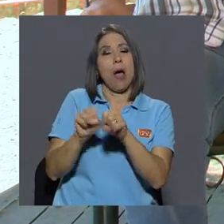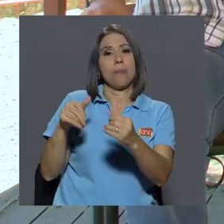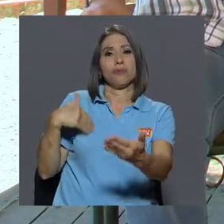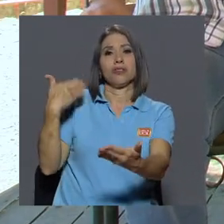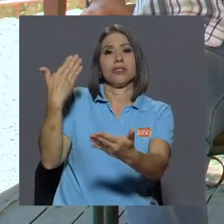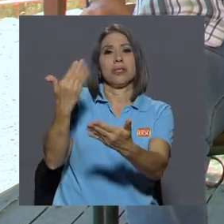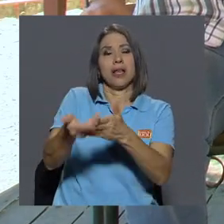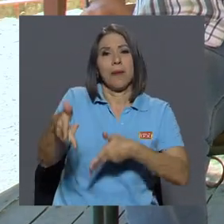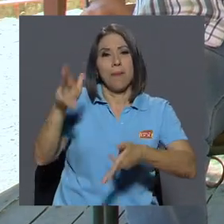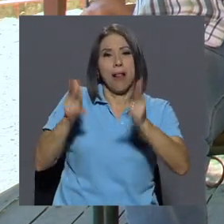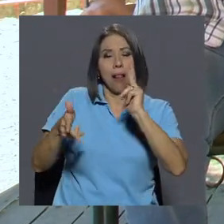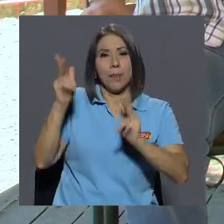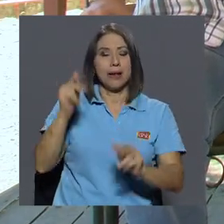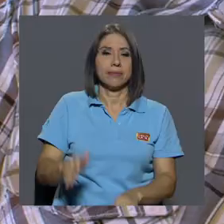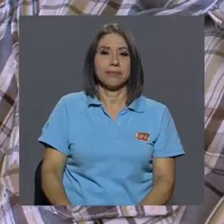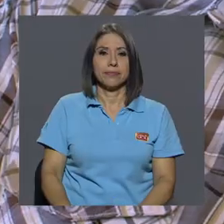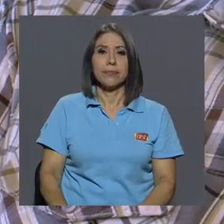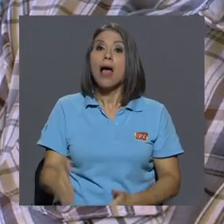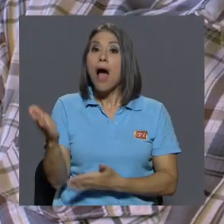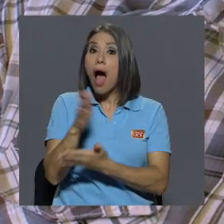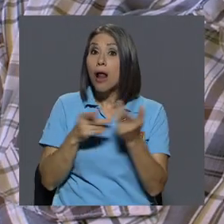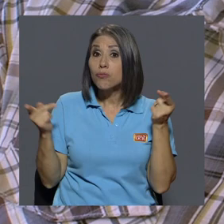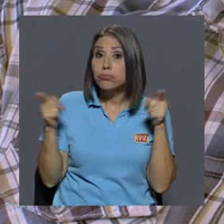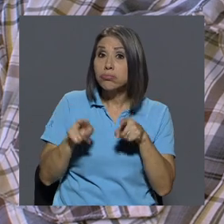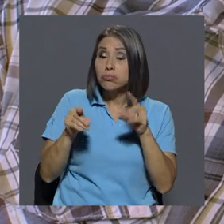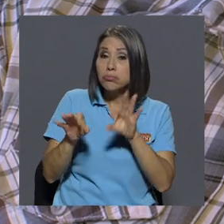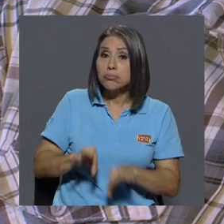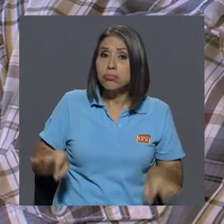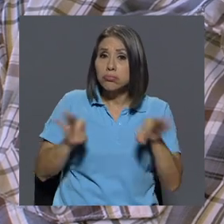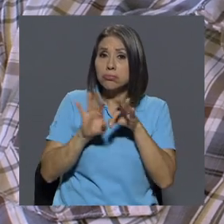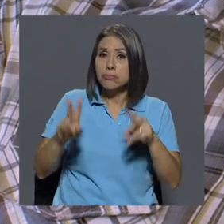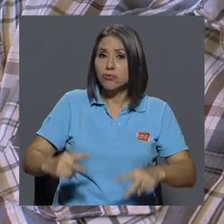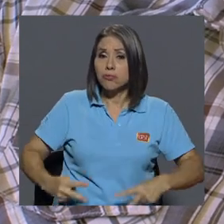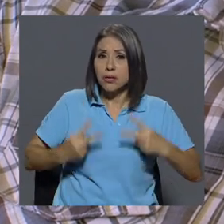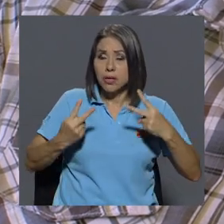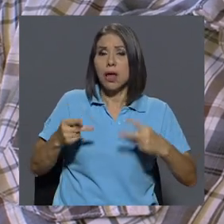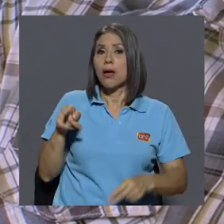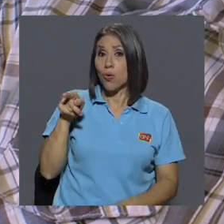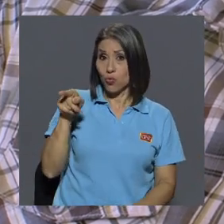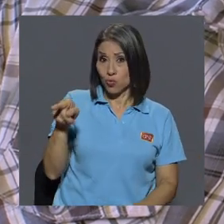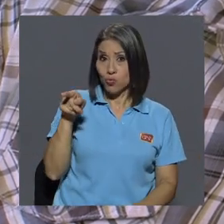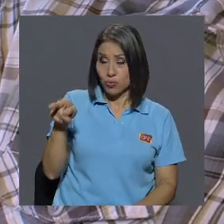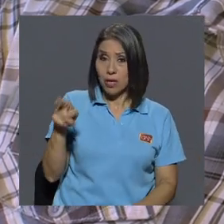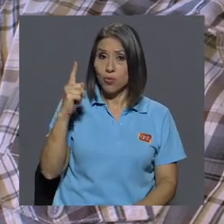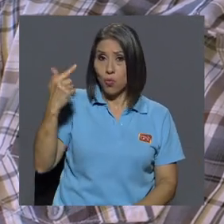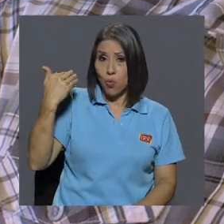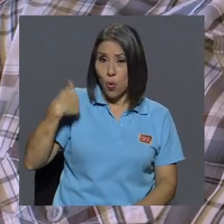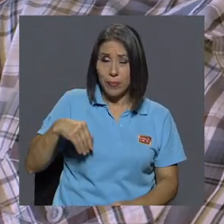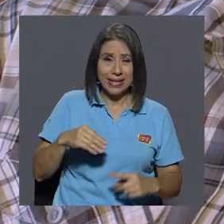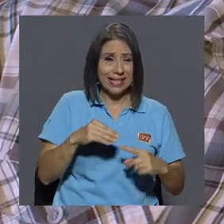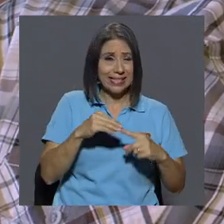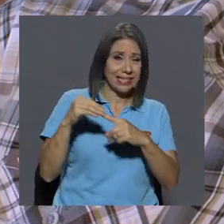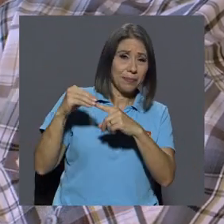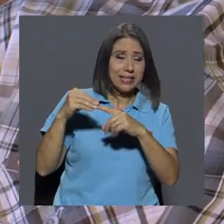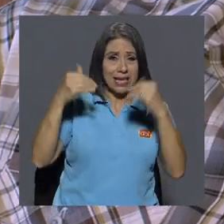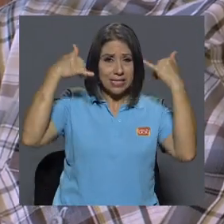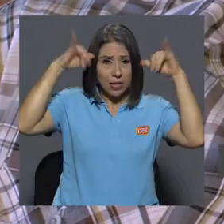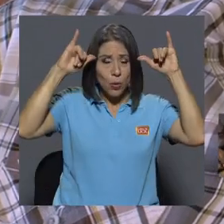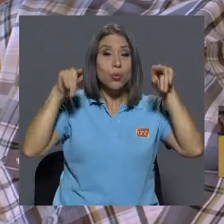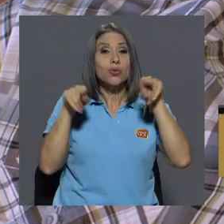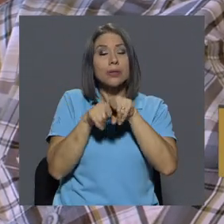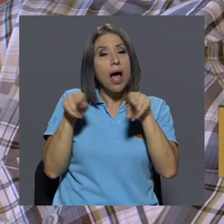hay un episodio que es muy importante en su vida y es que usted, además de ser un hombre especialista en toros,